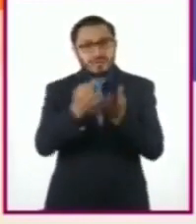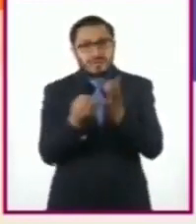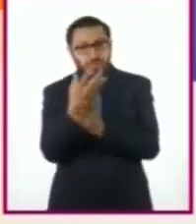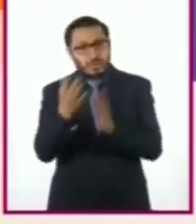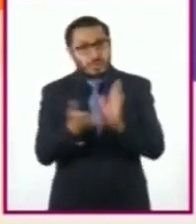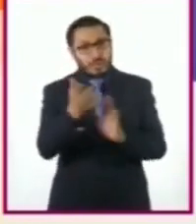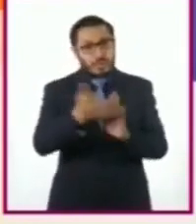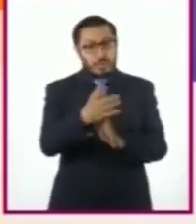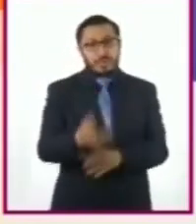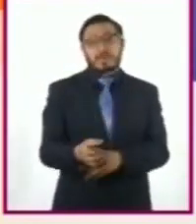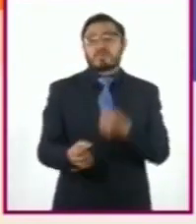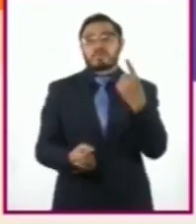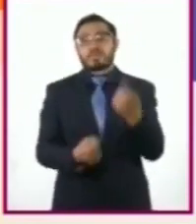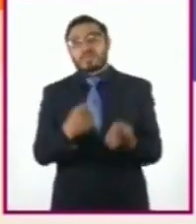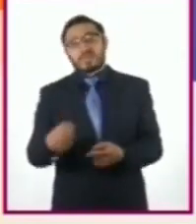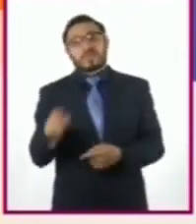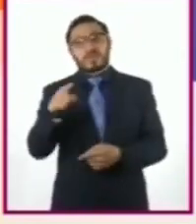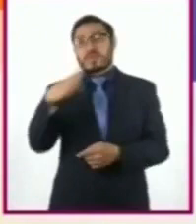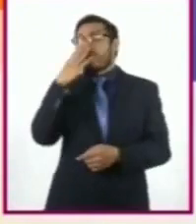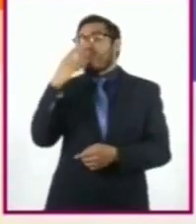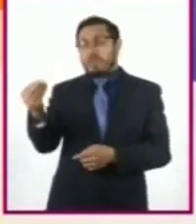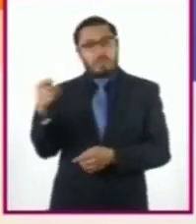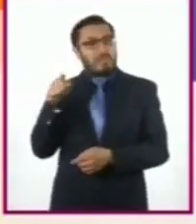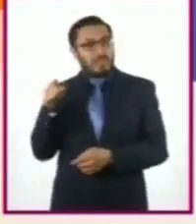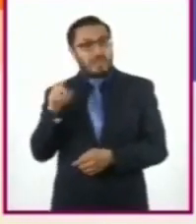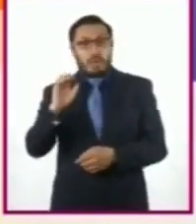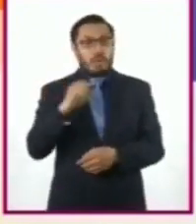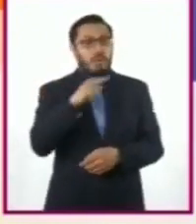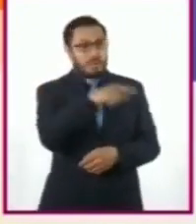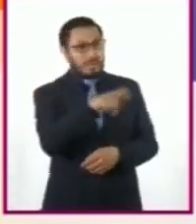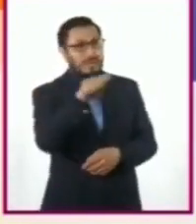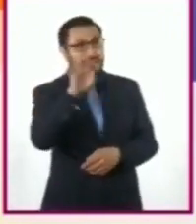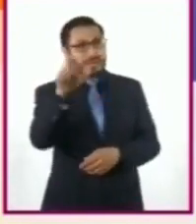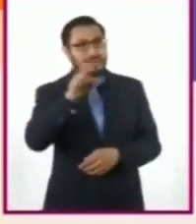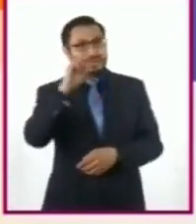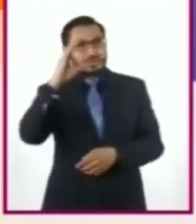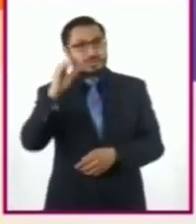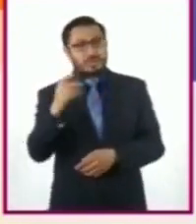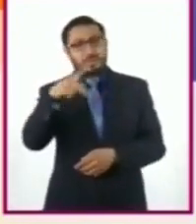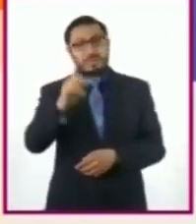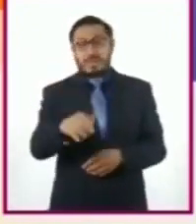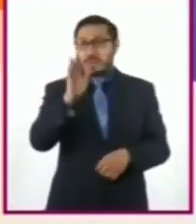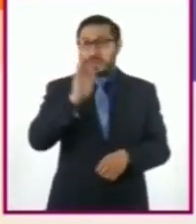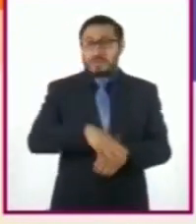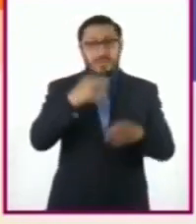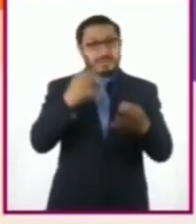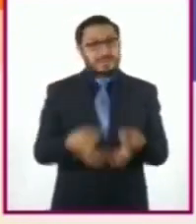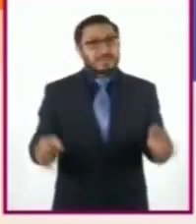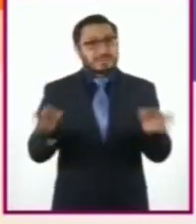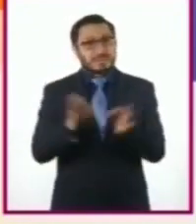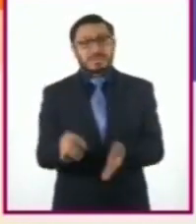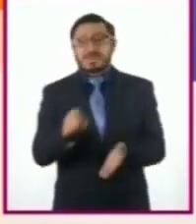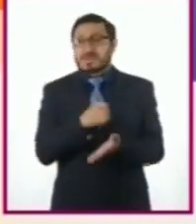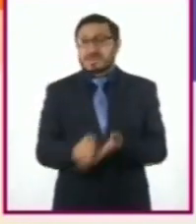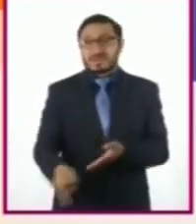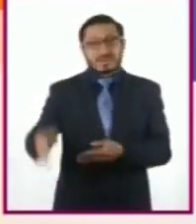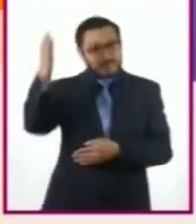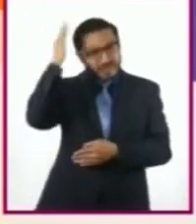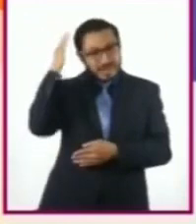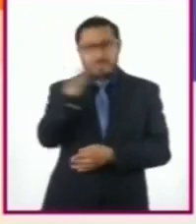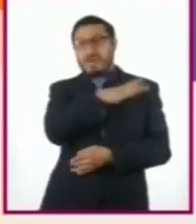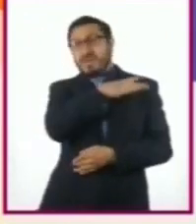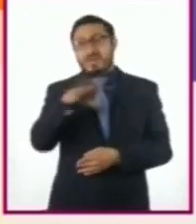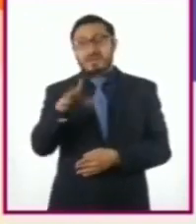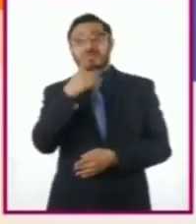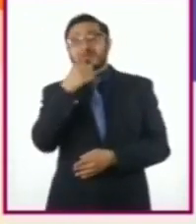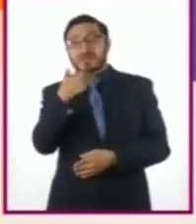opinaron en favor de Coyoacán o de Texcoco, mas prevaleció la opinión del capitán general, quien decidió